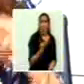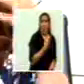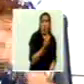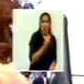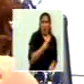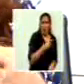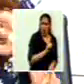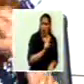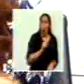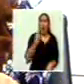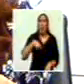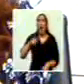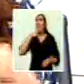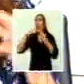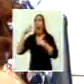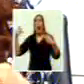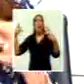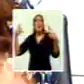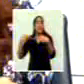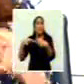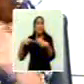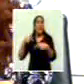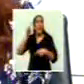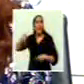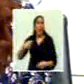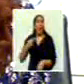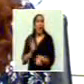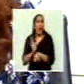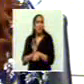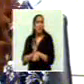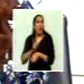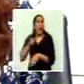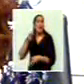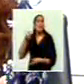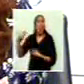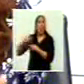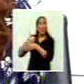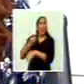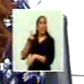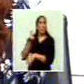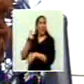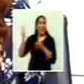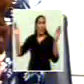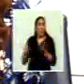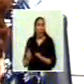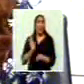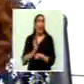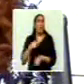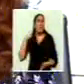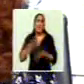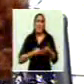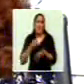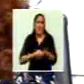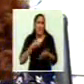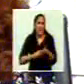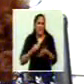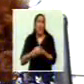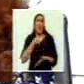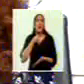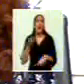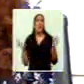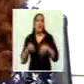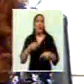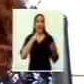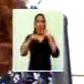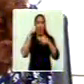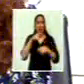exactamente igual que si fuera una ganadera, porque siento que todos los argentinos tengan la actividad económica